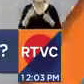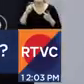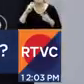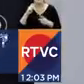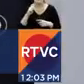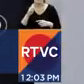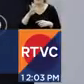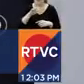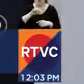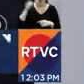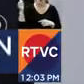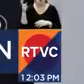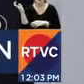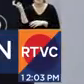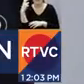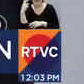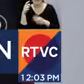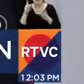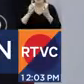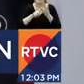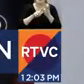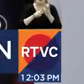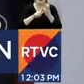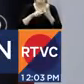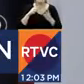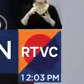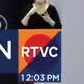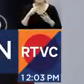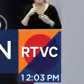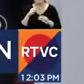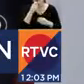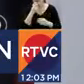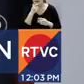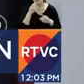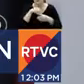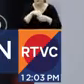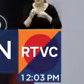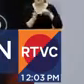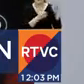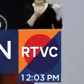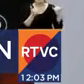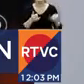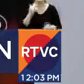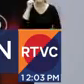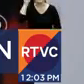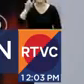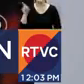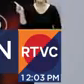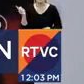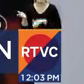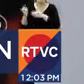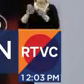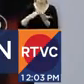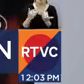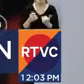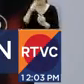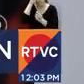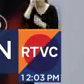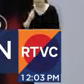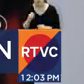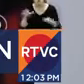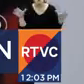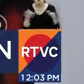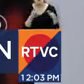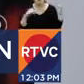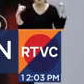lista. Hoy se conmemoran 27 años de la muerte de Patricia Teherán. La agrupación Diosas del Vallenato prepara